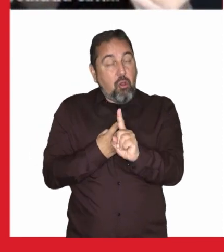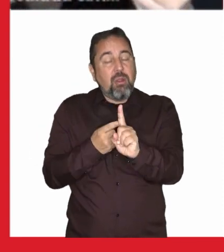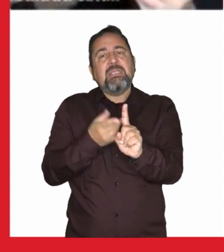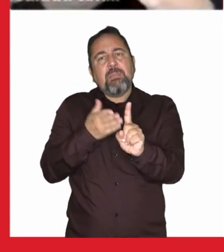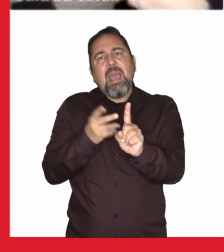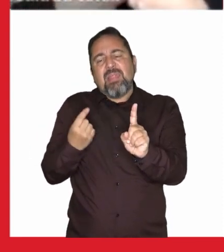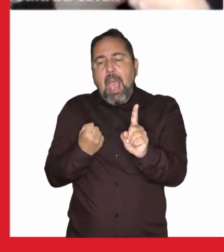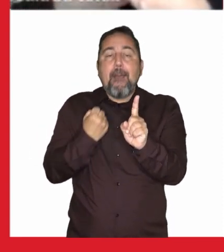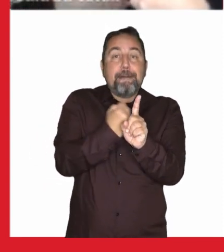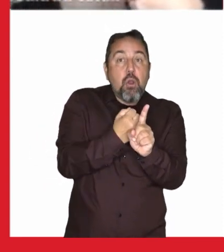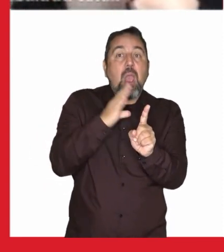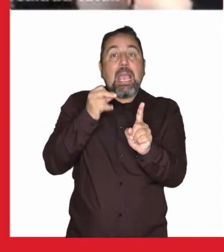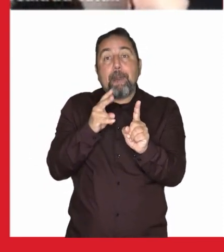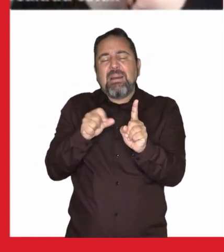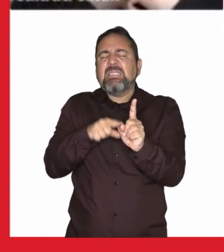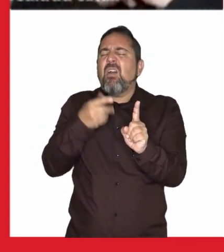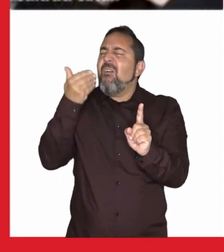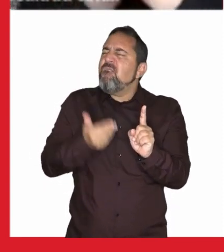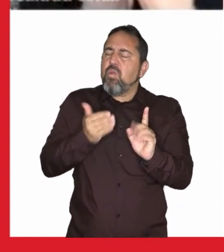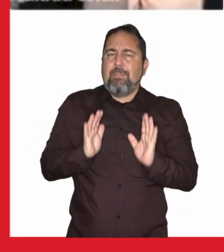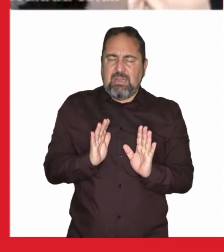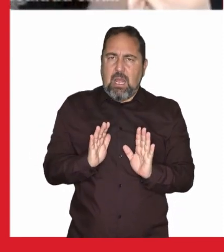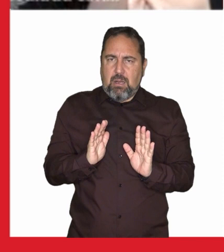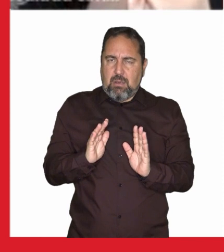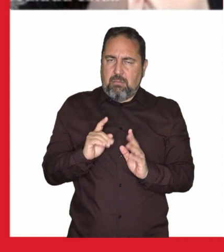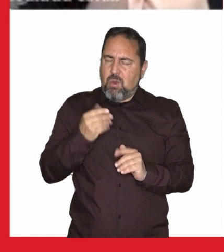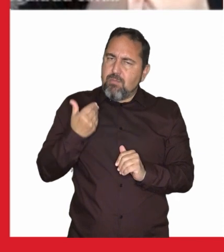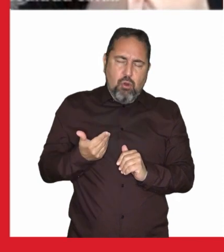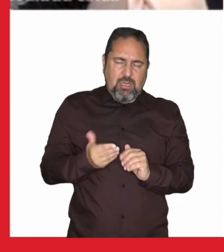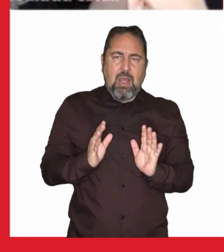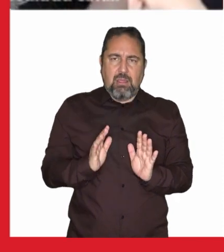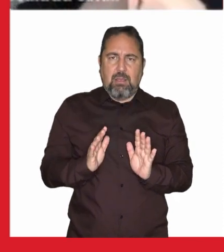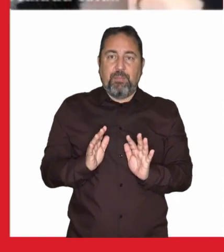solitario, es donde el canvas de apoyo cobra una relevancia fundamental.